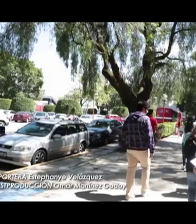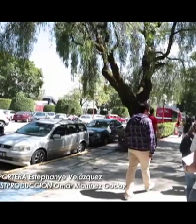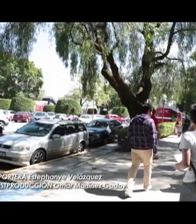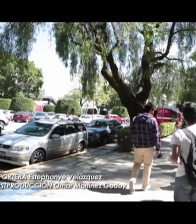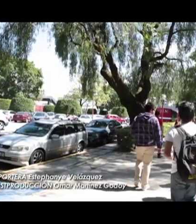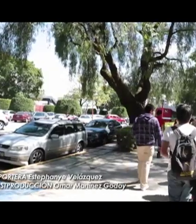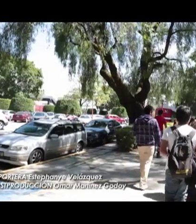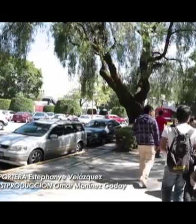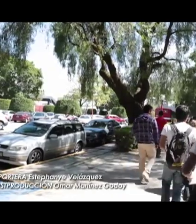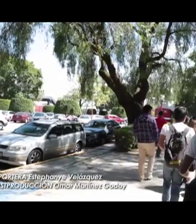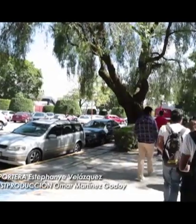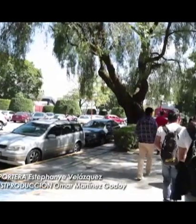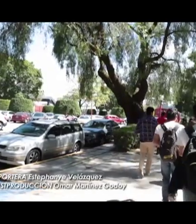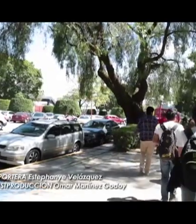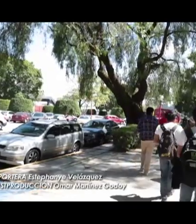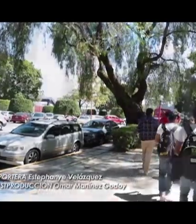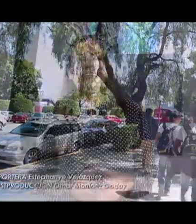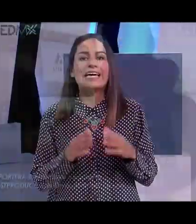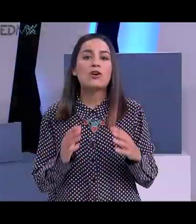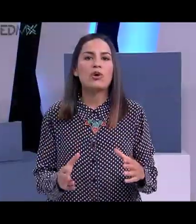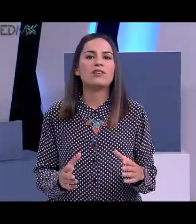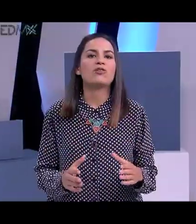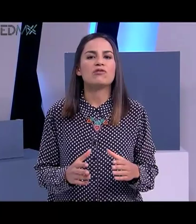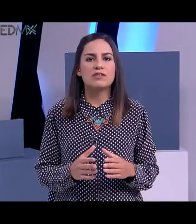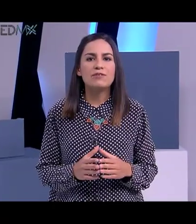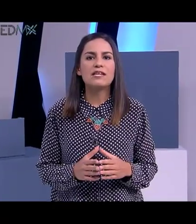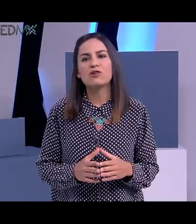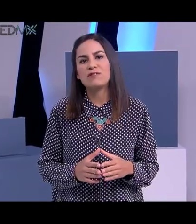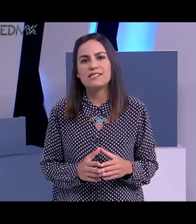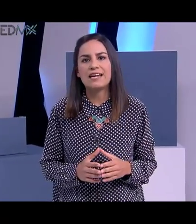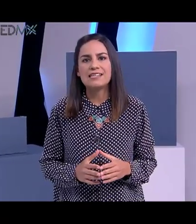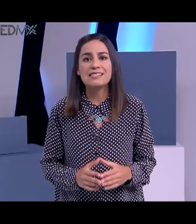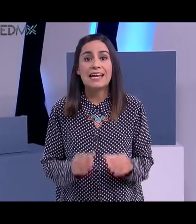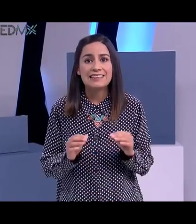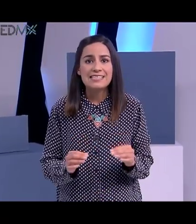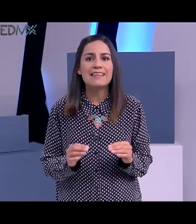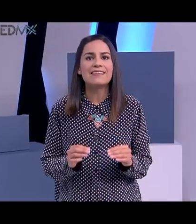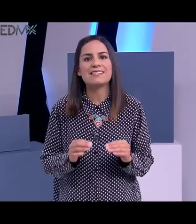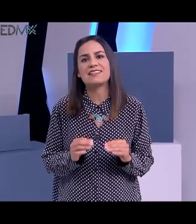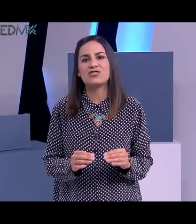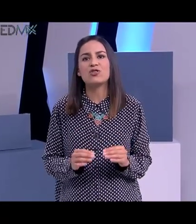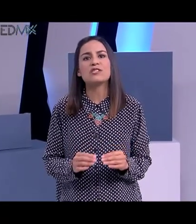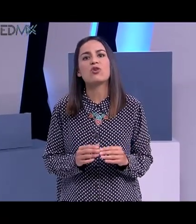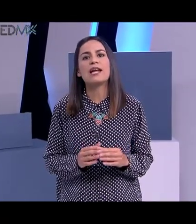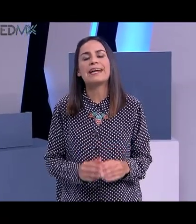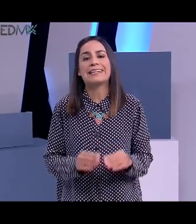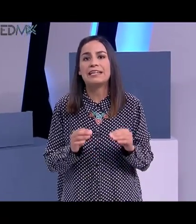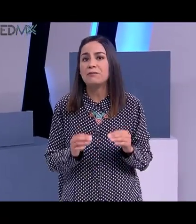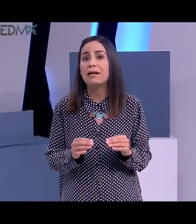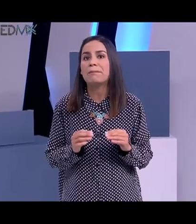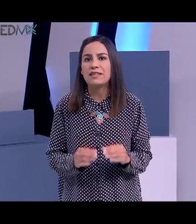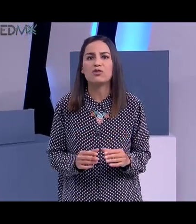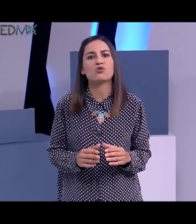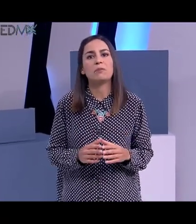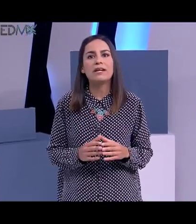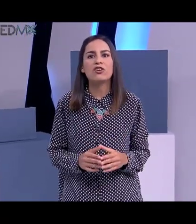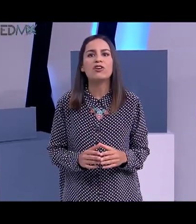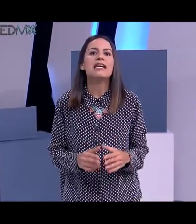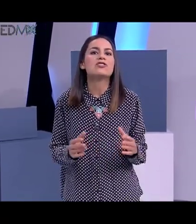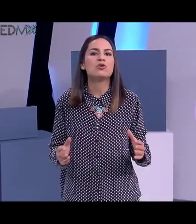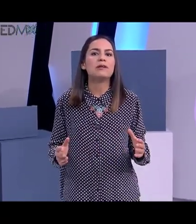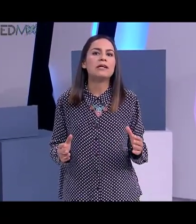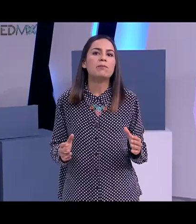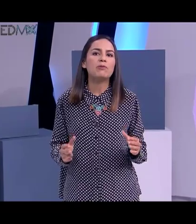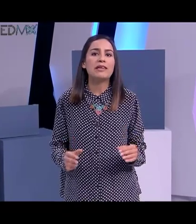la educación media superior en la Ciudad de México. De acuerdo con cifras oficiales, la tasa de deserción escolar en el nivel medio